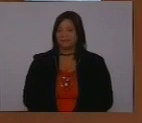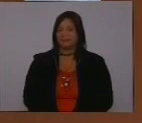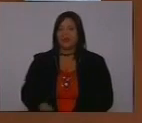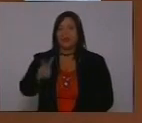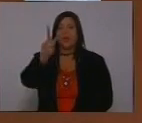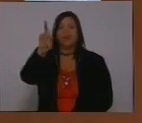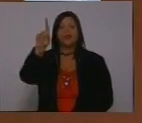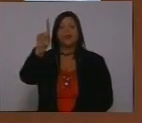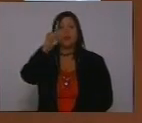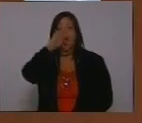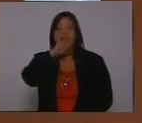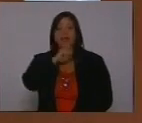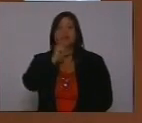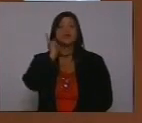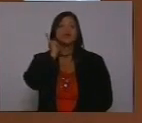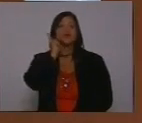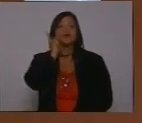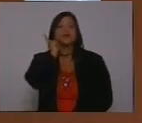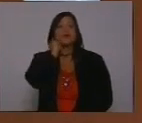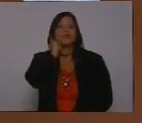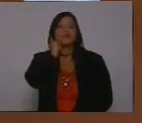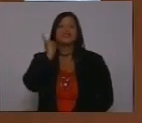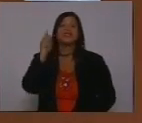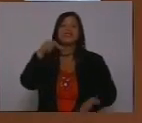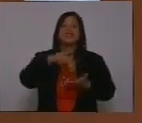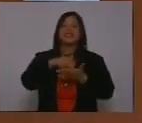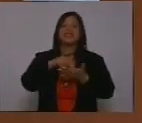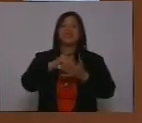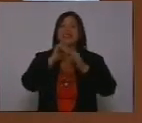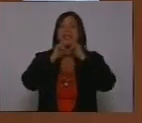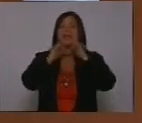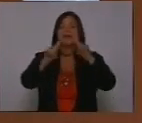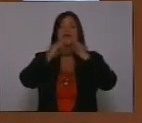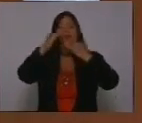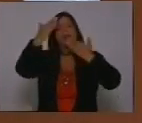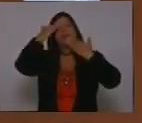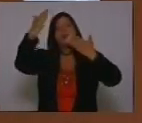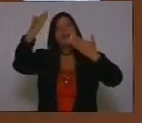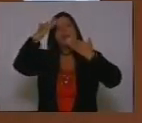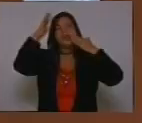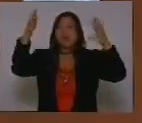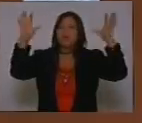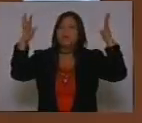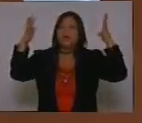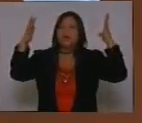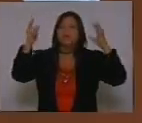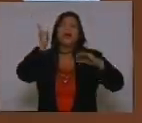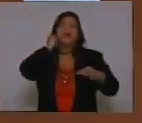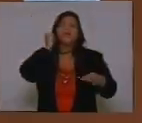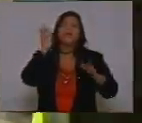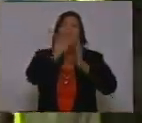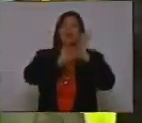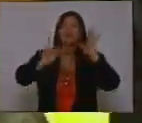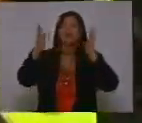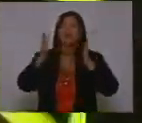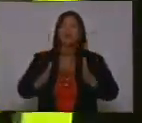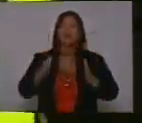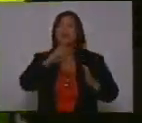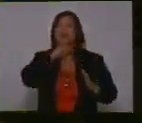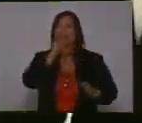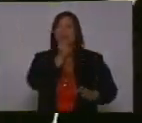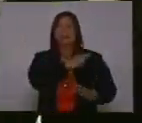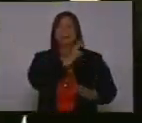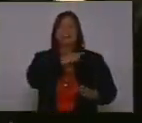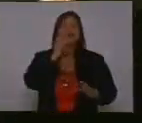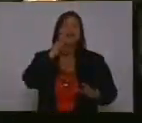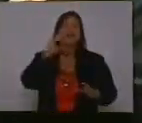21 añitos. Y mientras sube, vamos a enviarle de aquí un fuerte aplauso a la constituyente almiranta